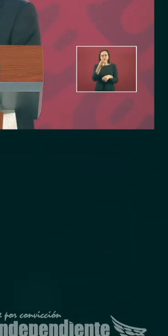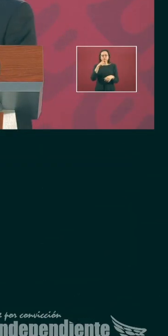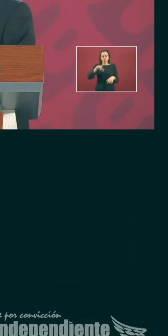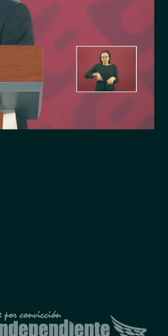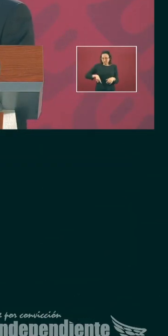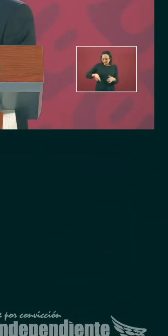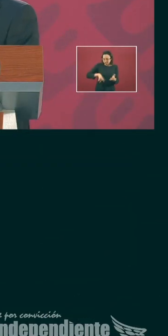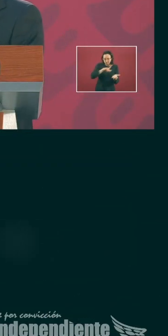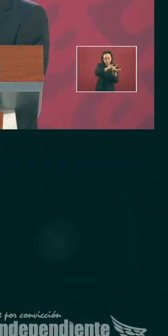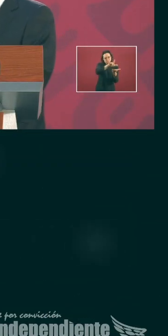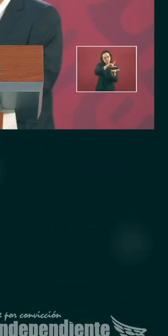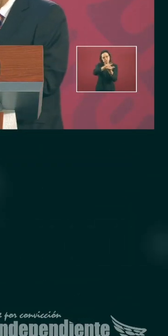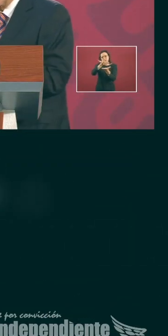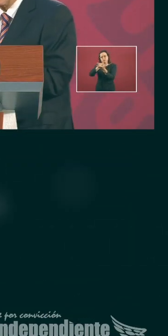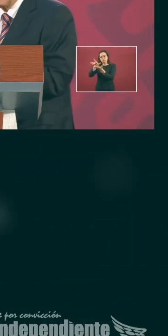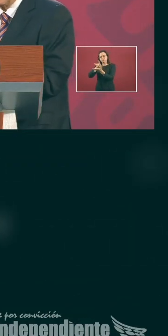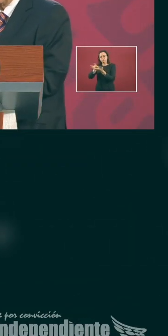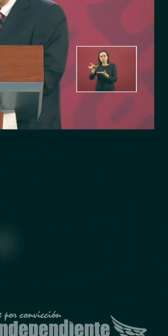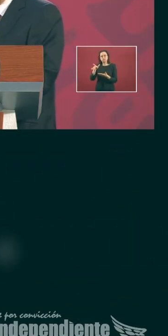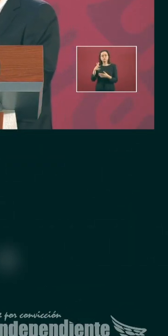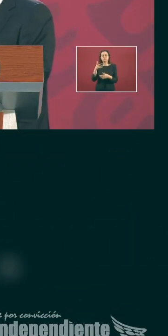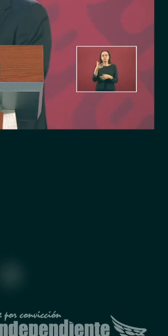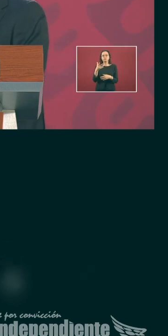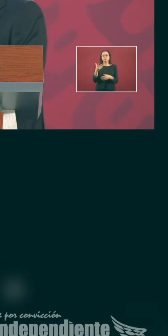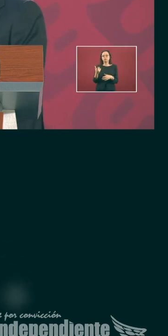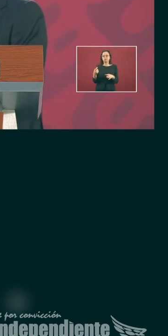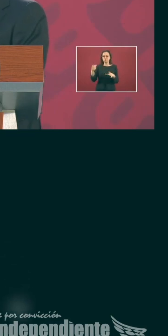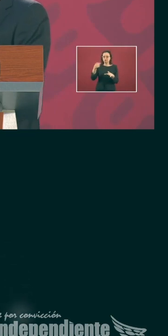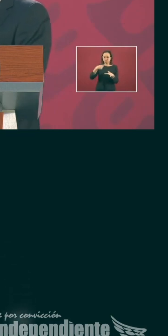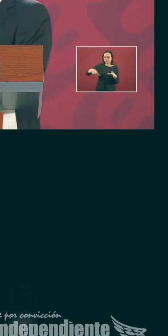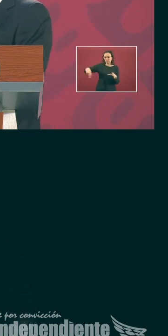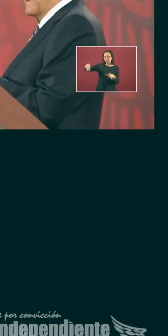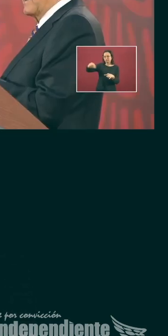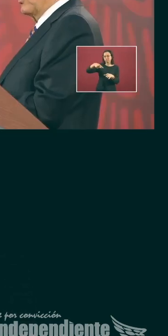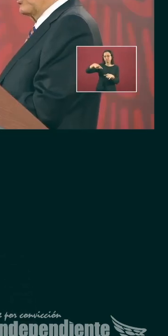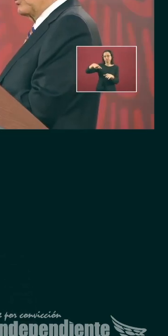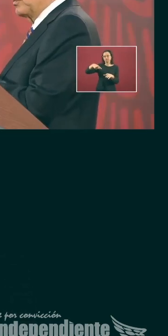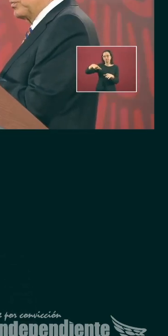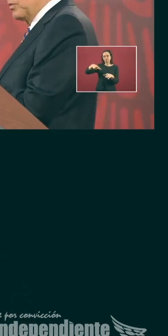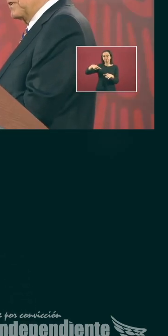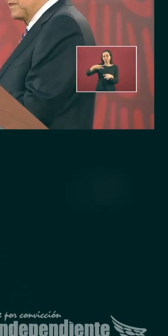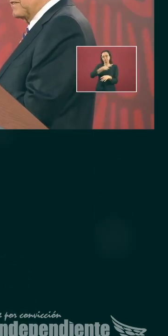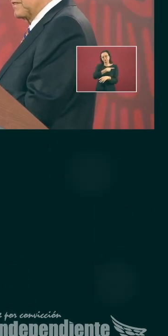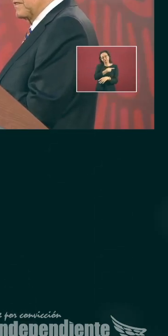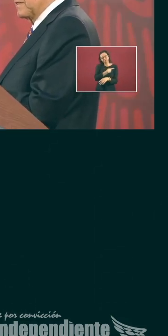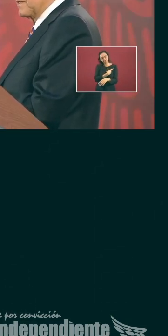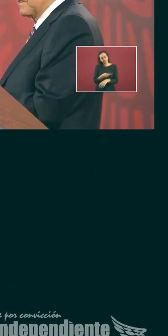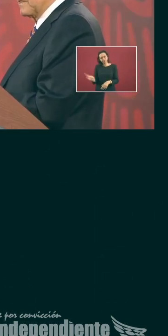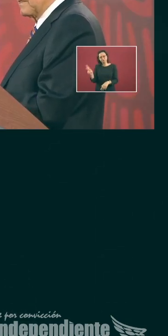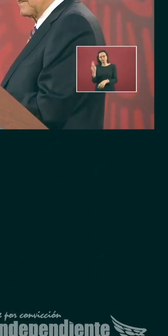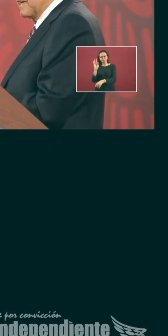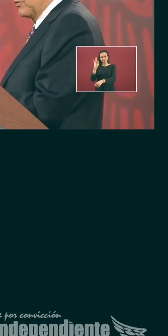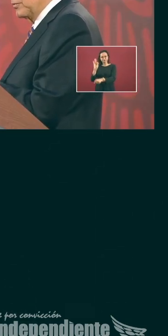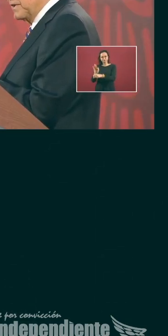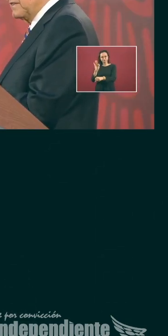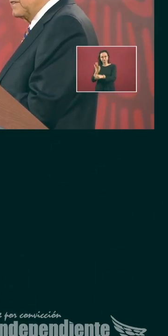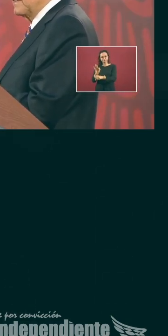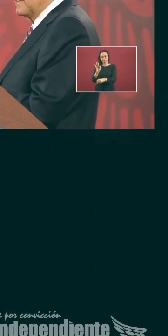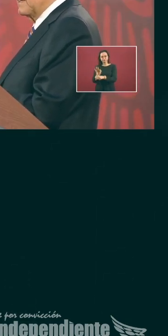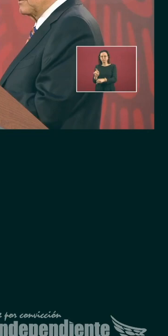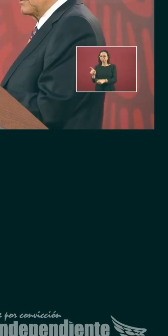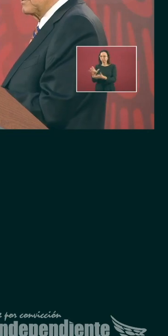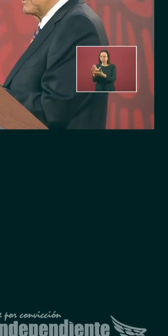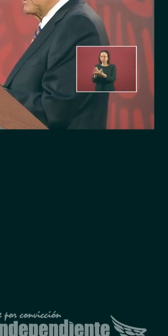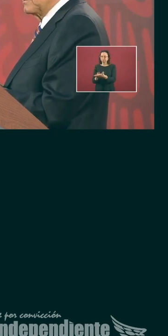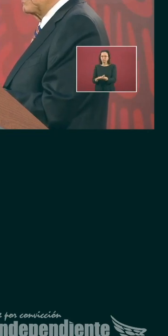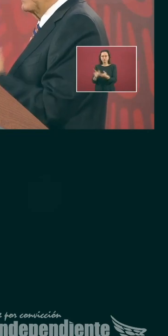el presidente afirmó que si bien los índices de violencia en el país han presentado una disminución, esta no ha sido considerable pese a la pandemia